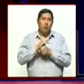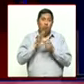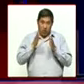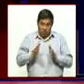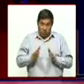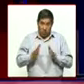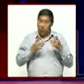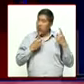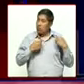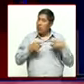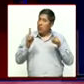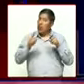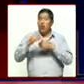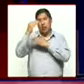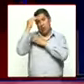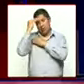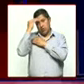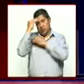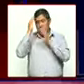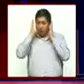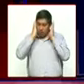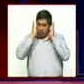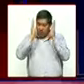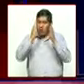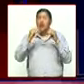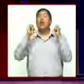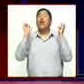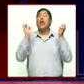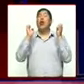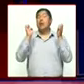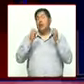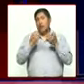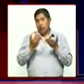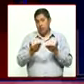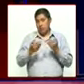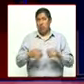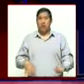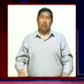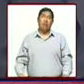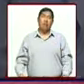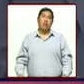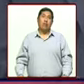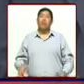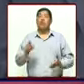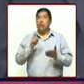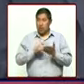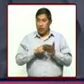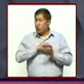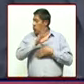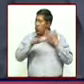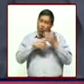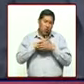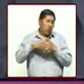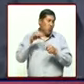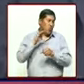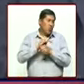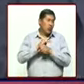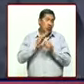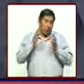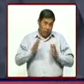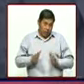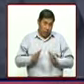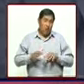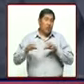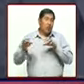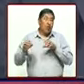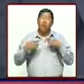Santa Cruz para poder atender esta emergencia ambiental que se está viviendo. Y es por eso que el gabinete en pleno va a tomar acciones